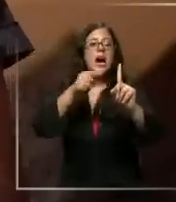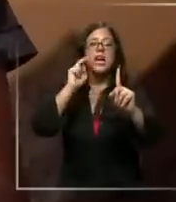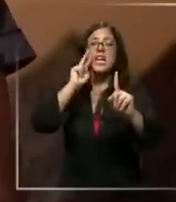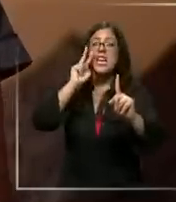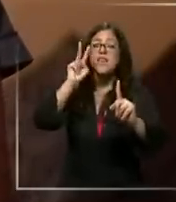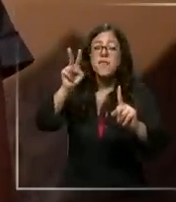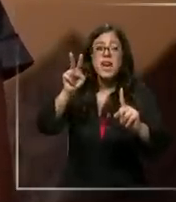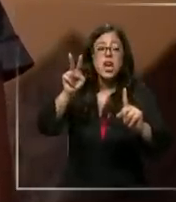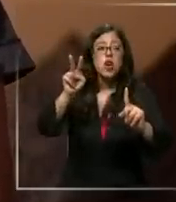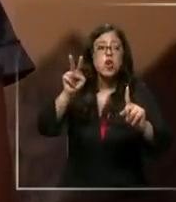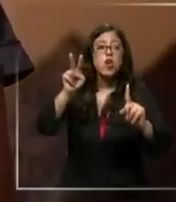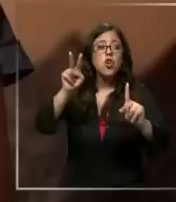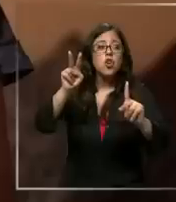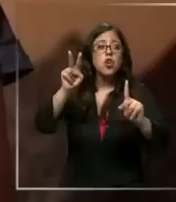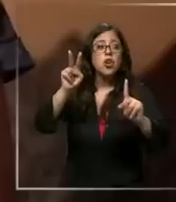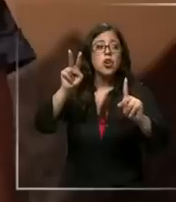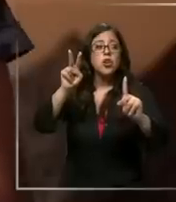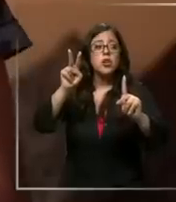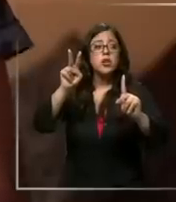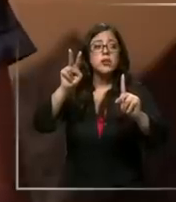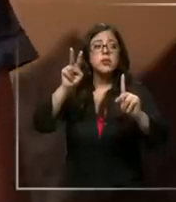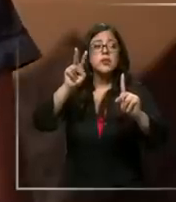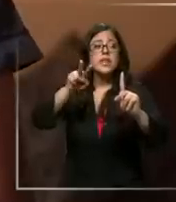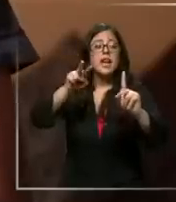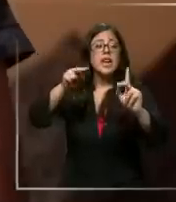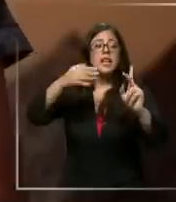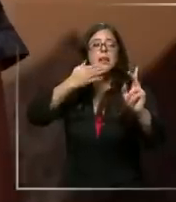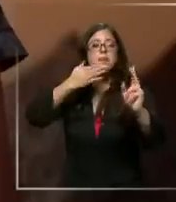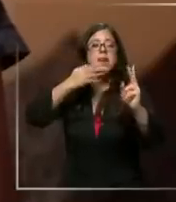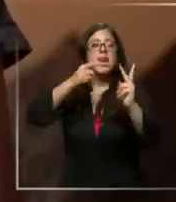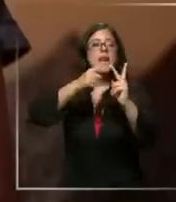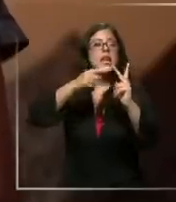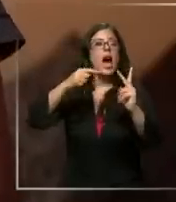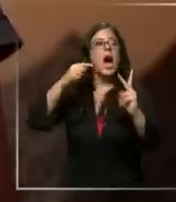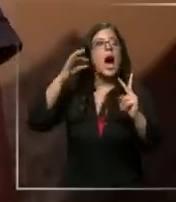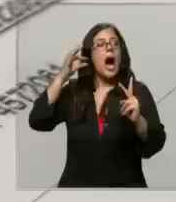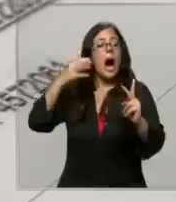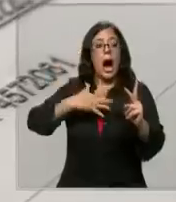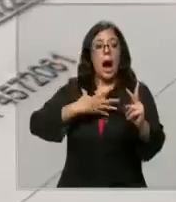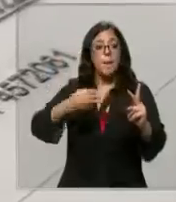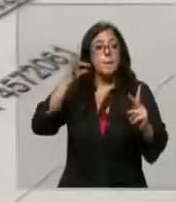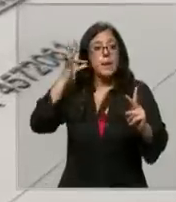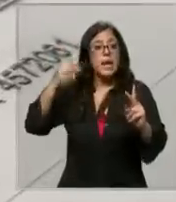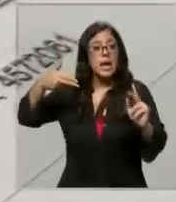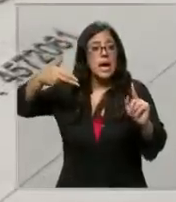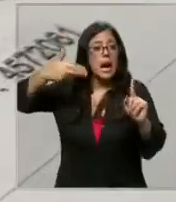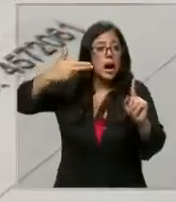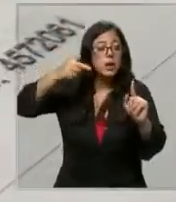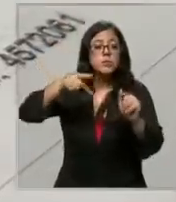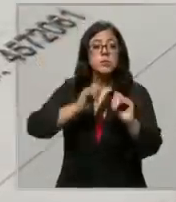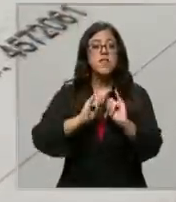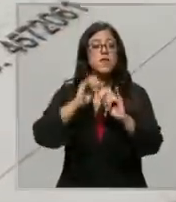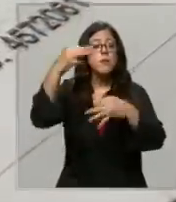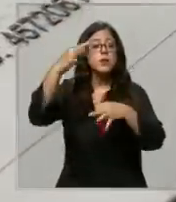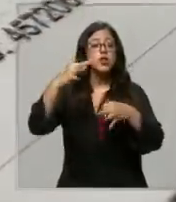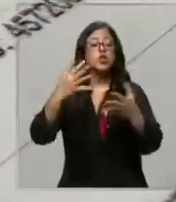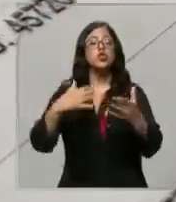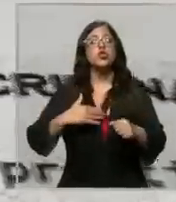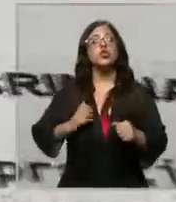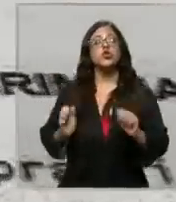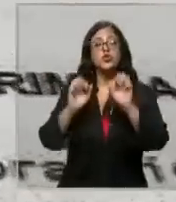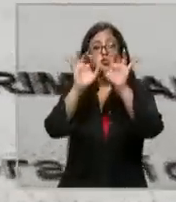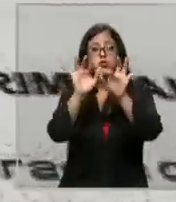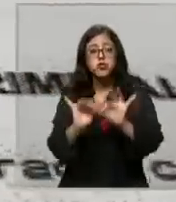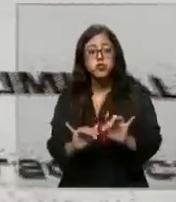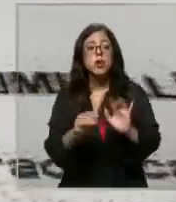veo que apunten a mi hija porque a mi hija le había solamente esta parte este informe de la policía de investigaciones